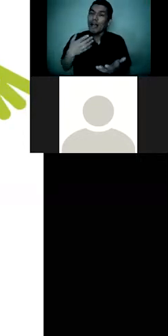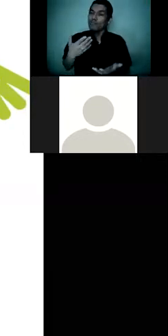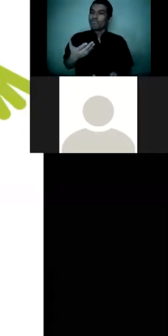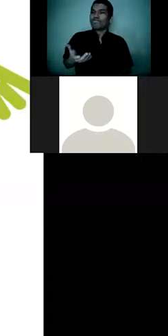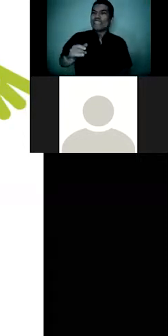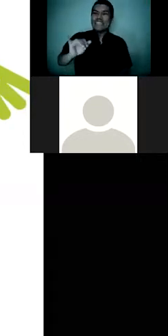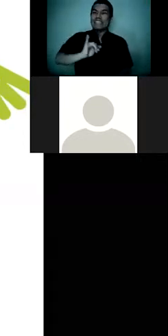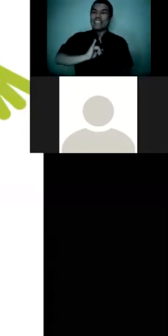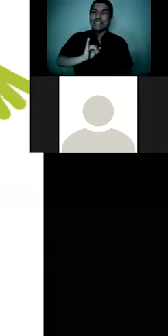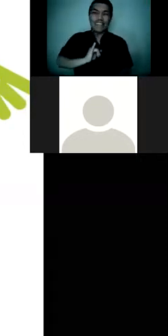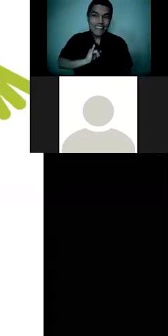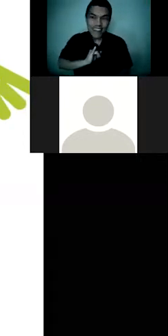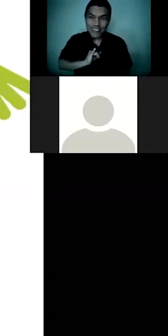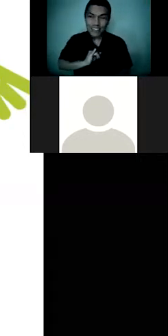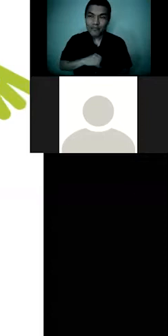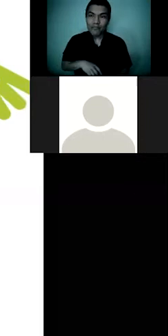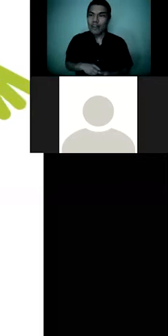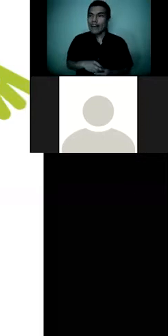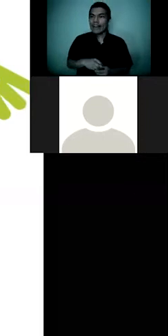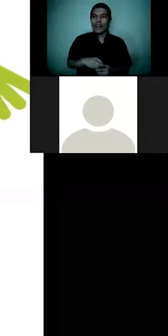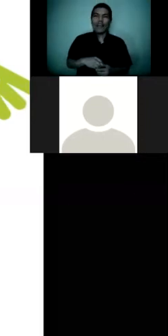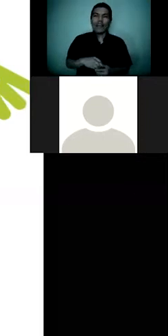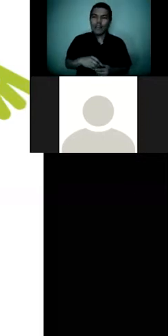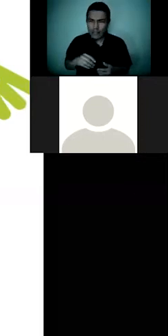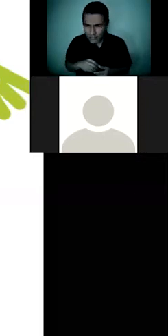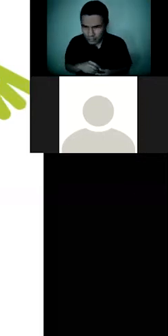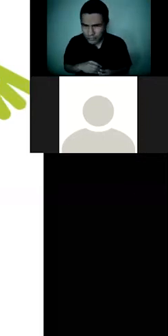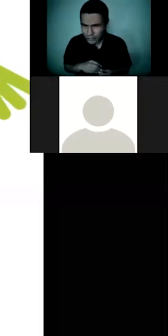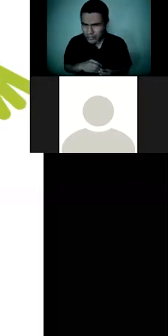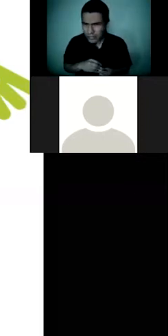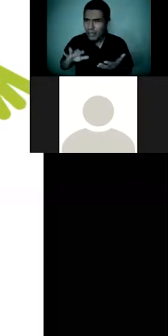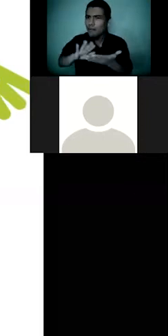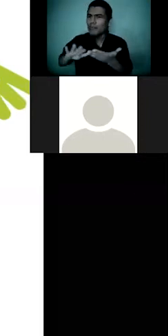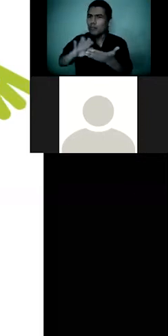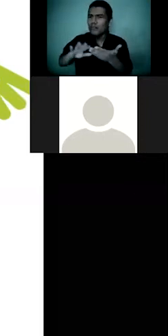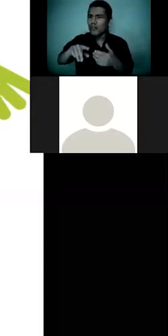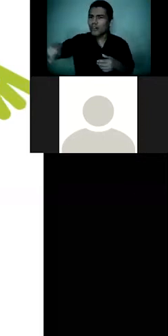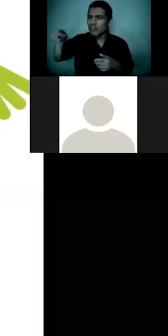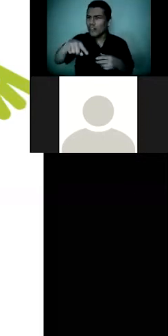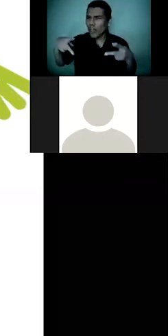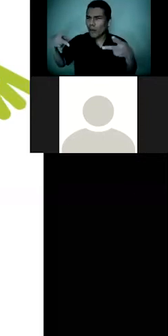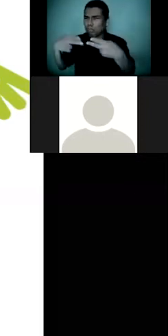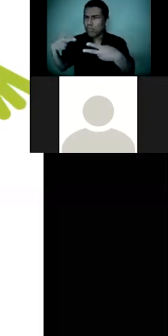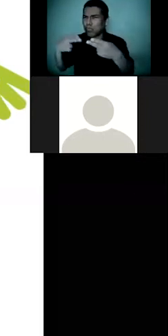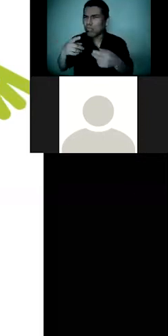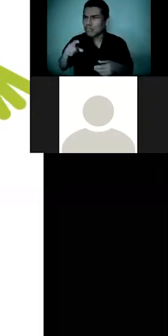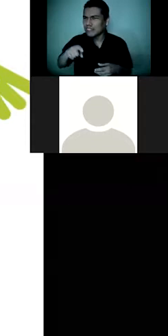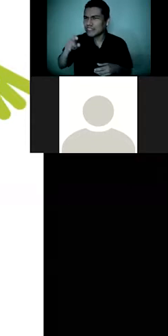sorda se pudo mostrar una identidad como comunidad sorda.